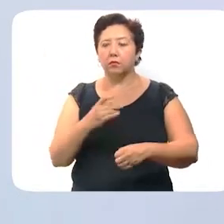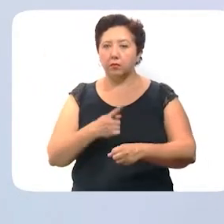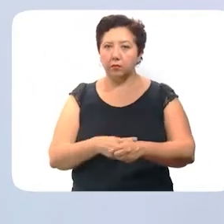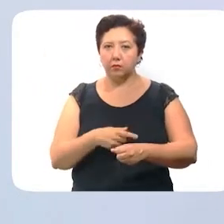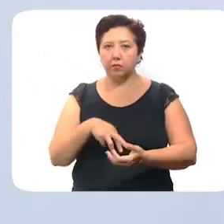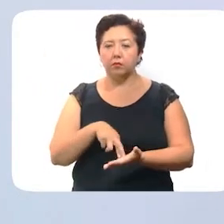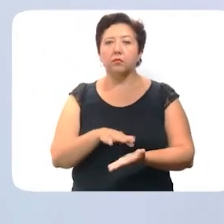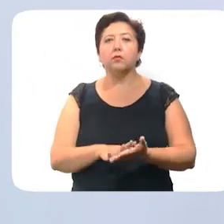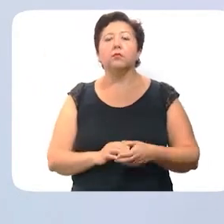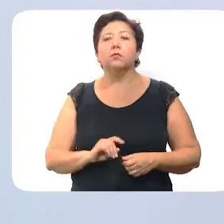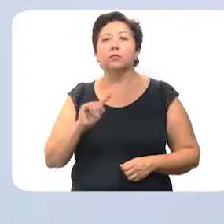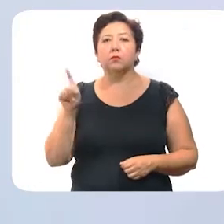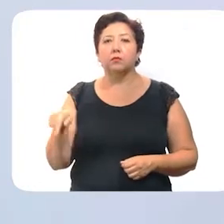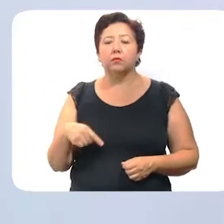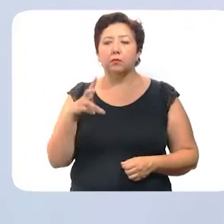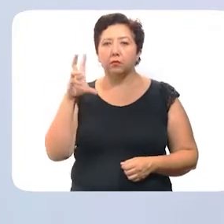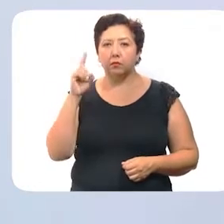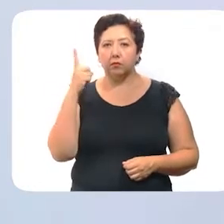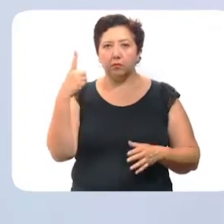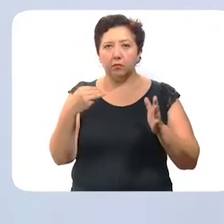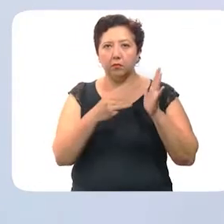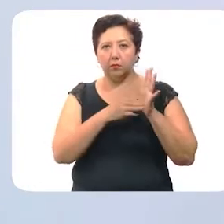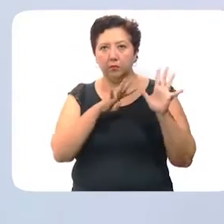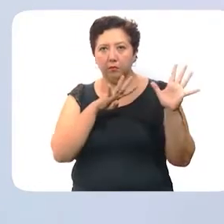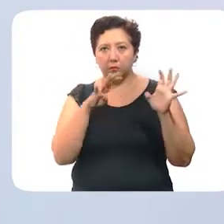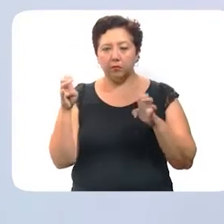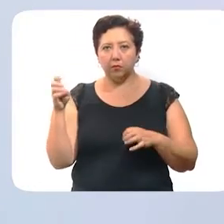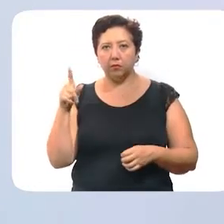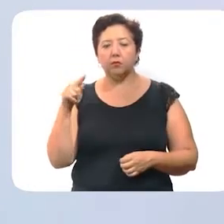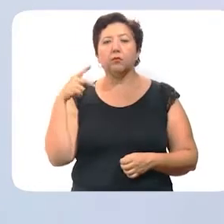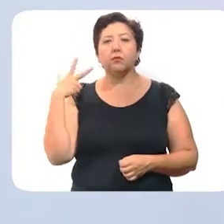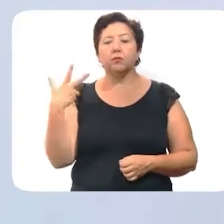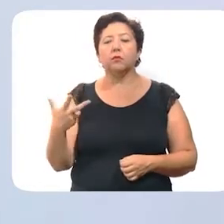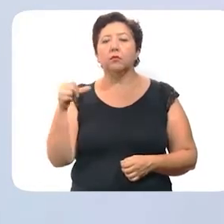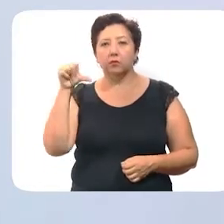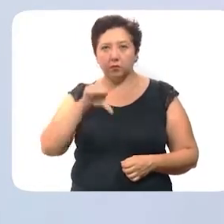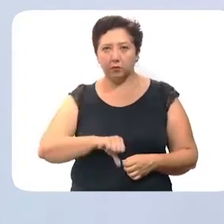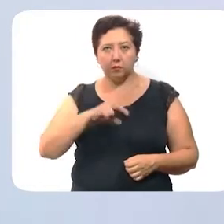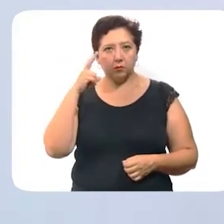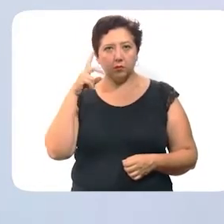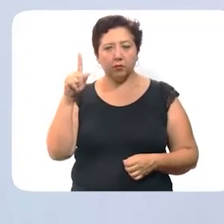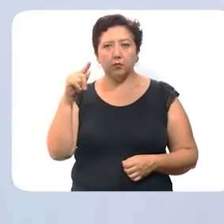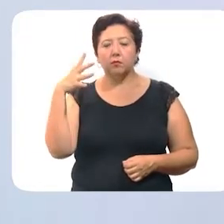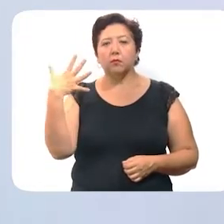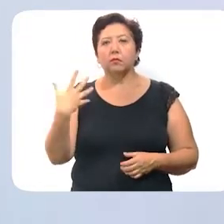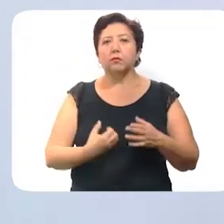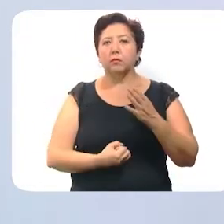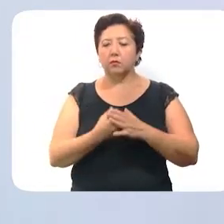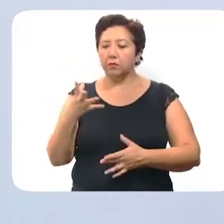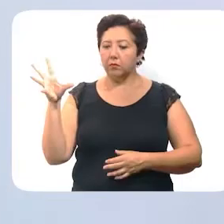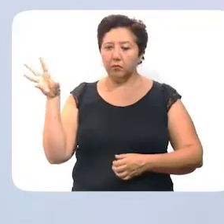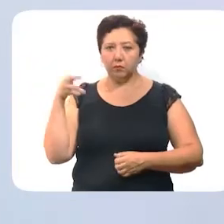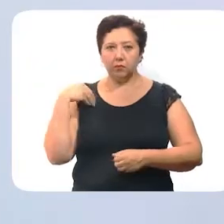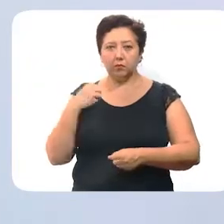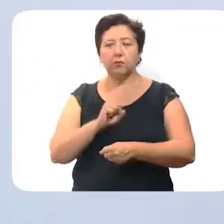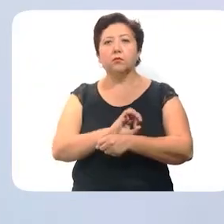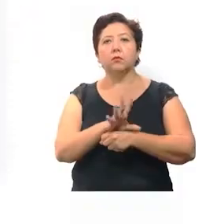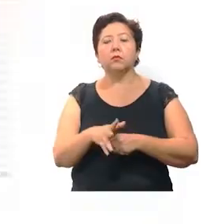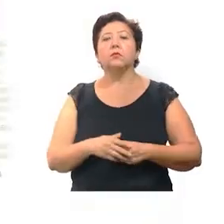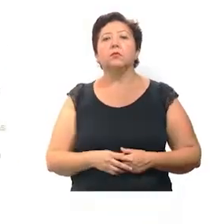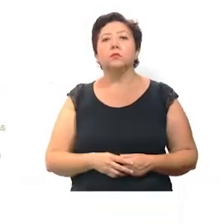de contagios registrados, que son 31.978. Hoy se detectaron 75 nuevos contagios de